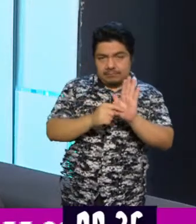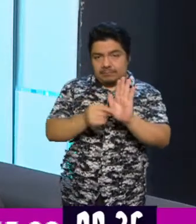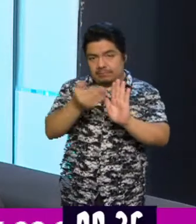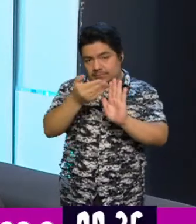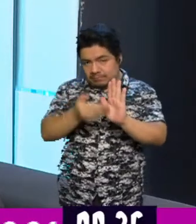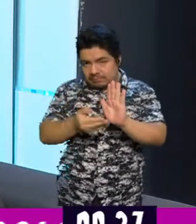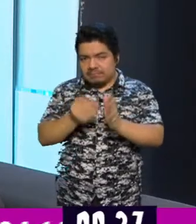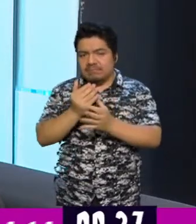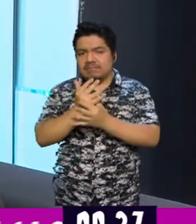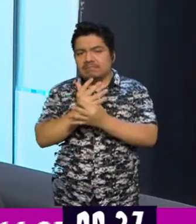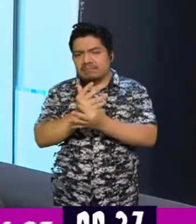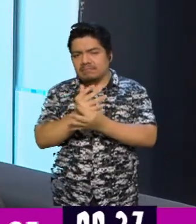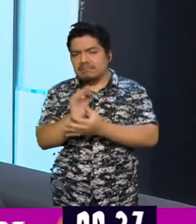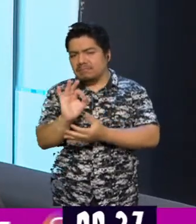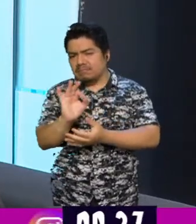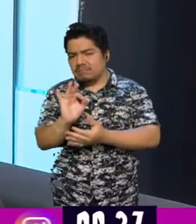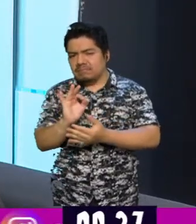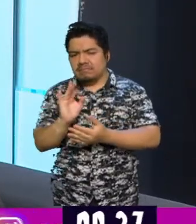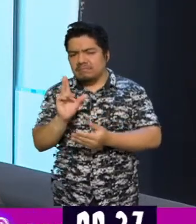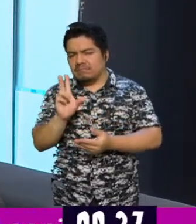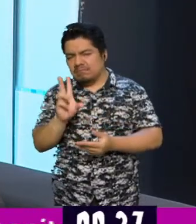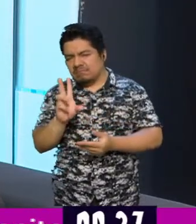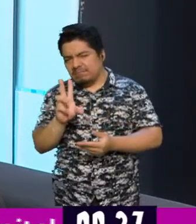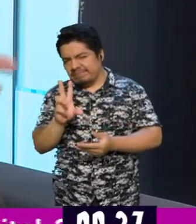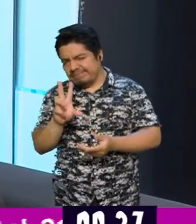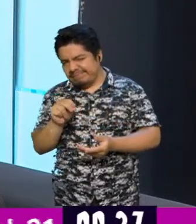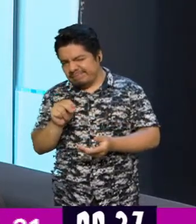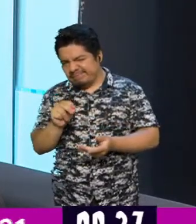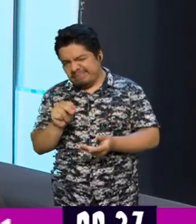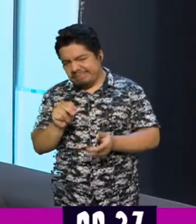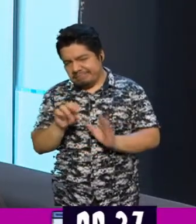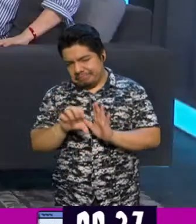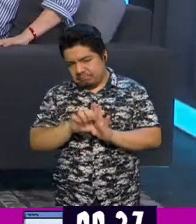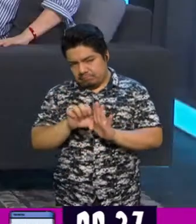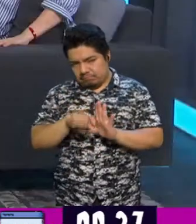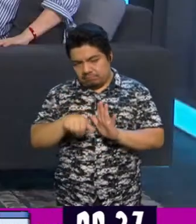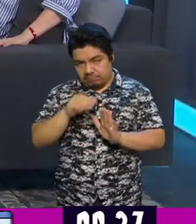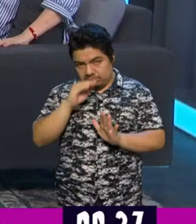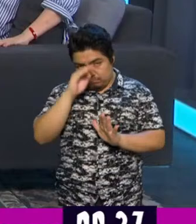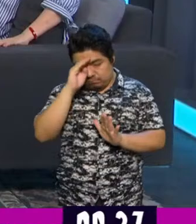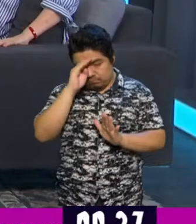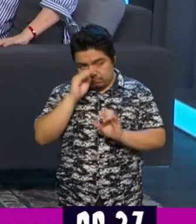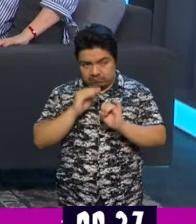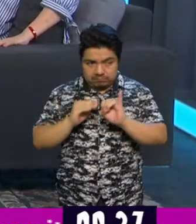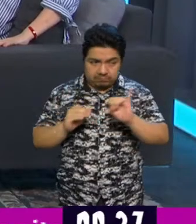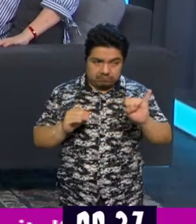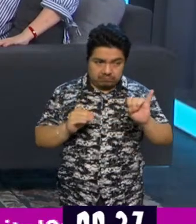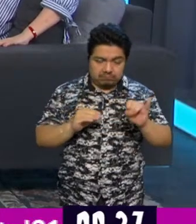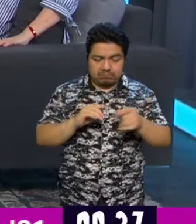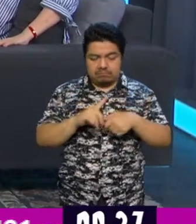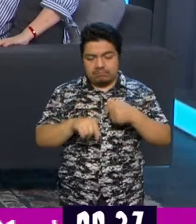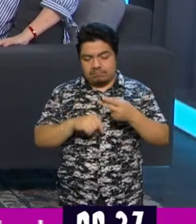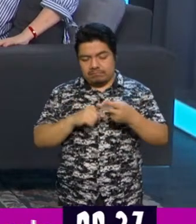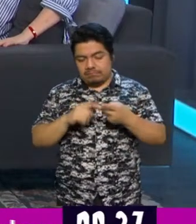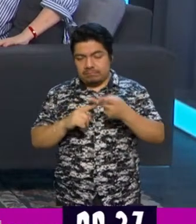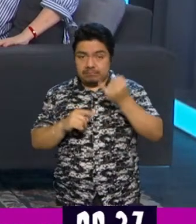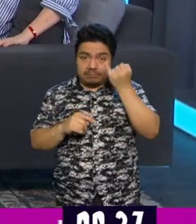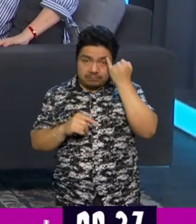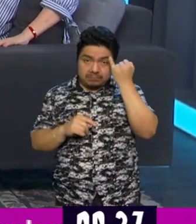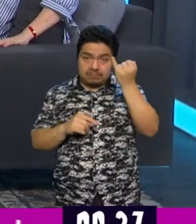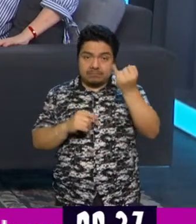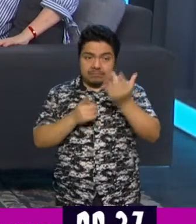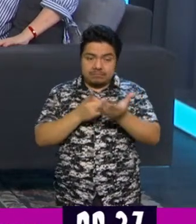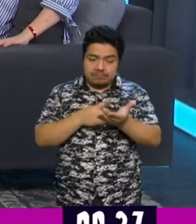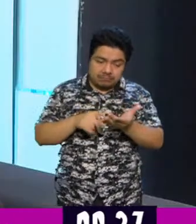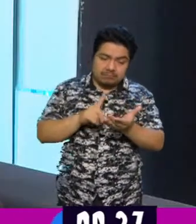que, bueno, que quizá no es tan conveniente que quienes pensamos desde la izquierda, quienes pensamos que nos integramos